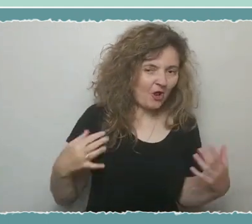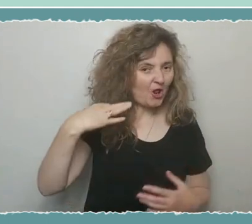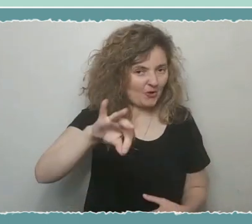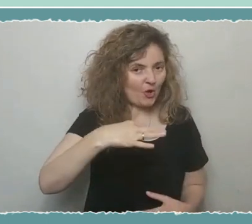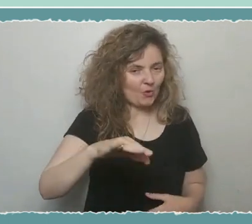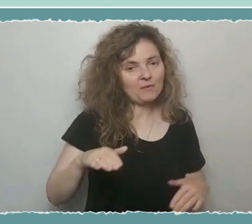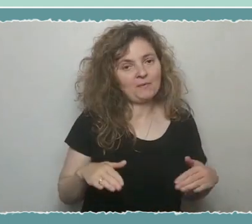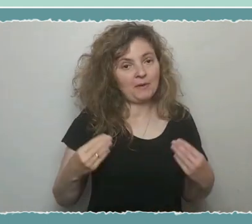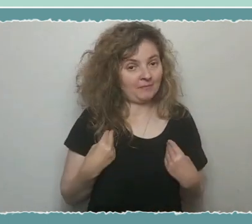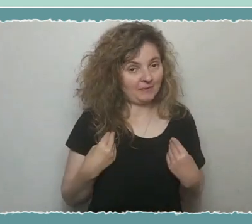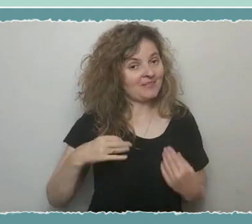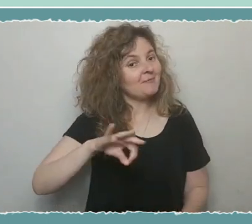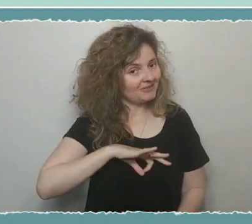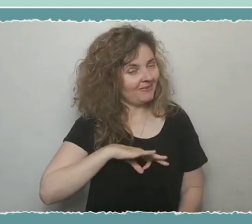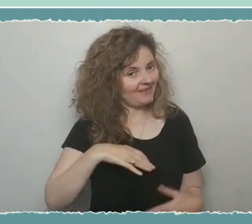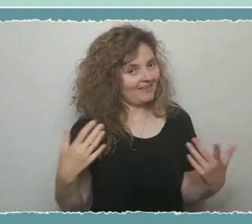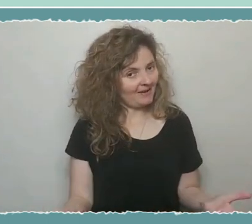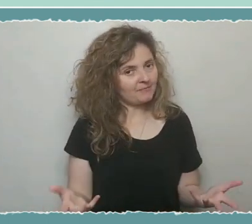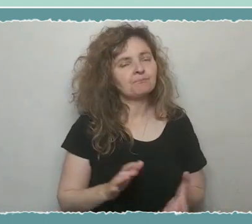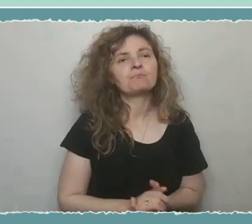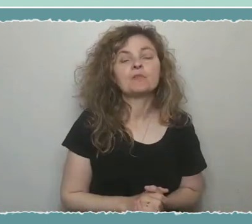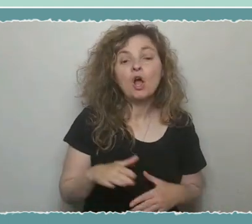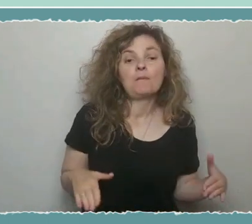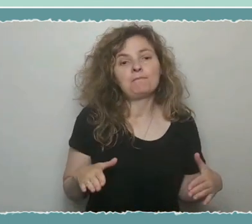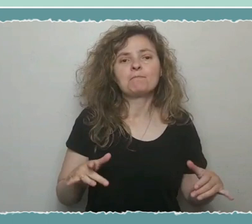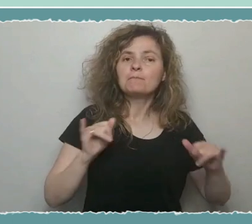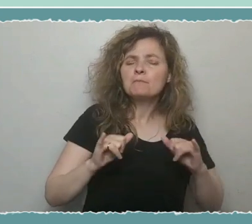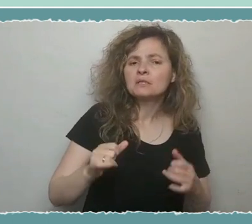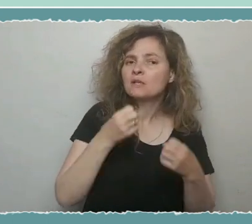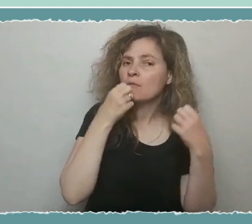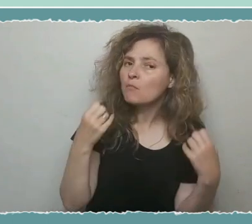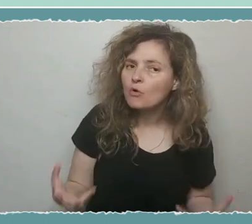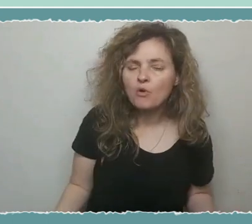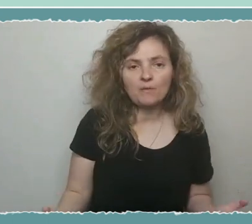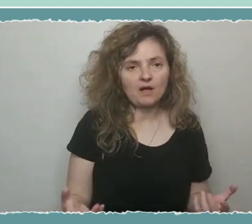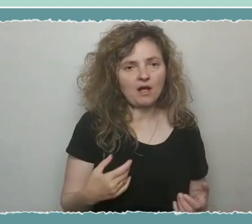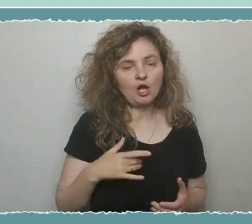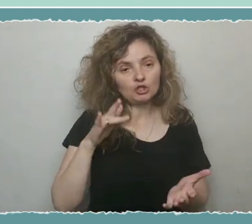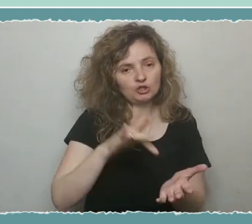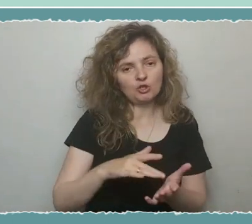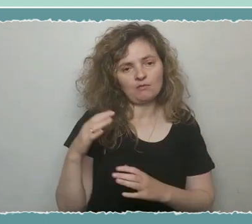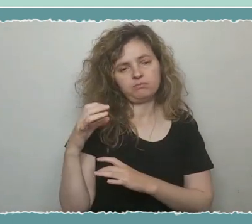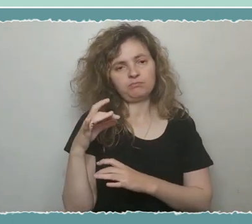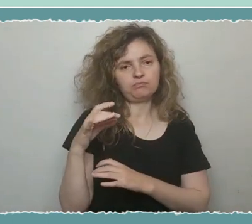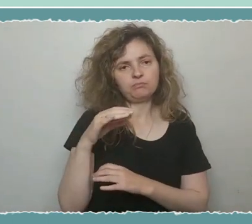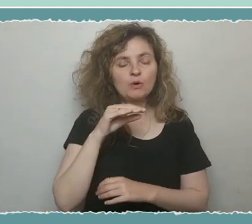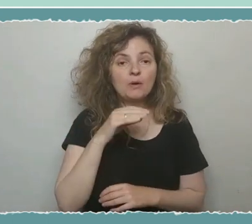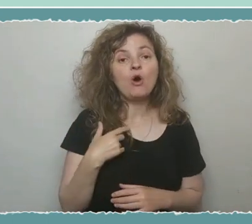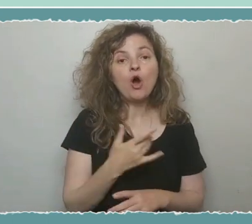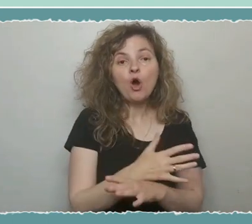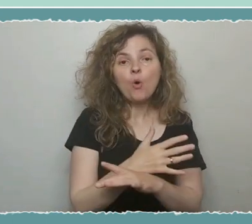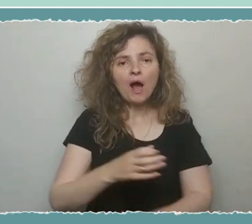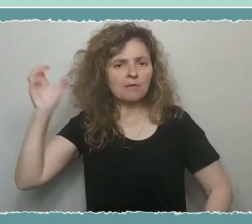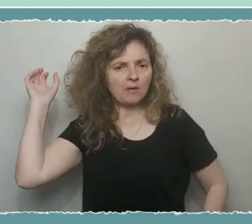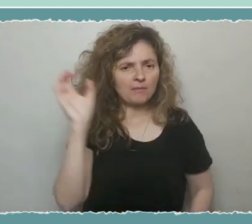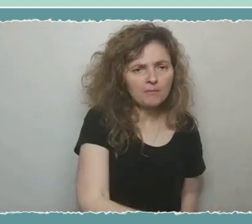Non, era o único pingüín que vivía en Pontevedra. Aquel pingüín pasaba o moi ben, tocaba a gaita, hai que dicilo,